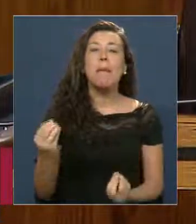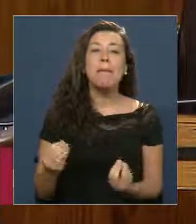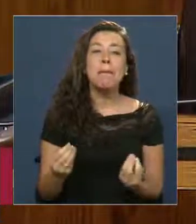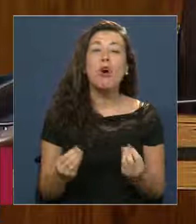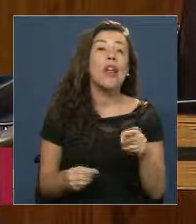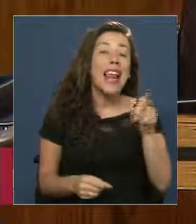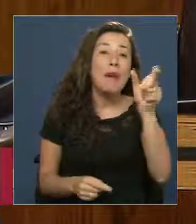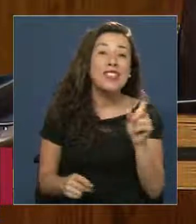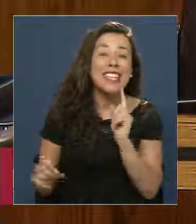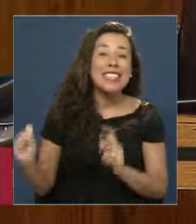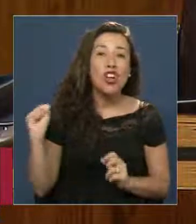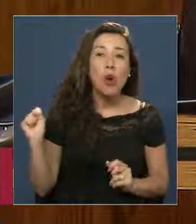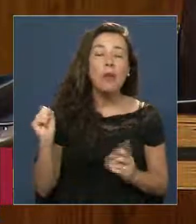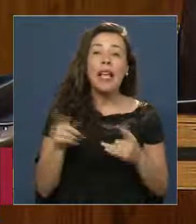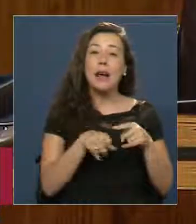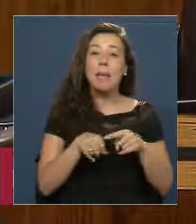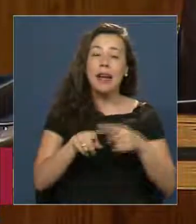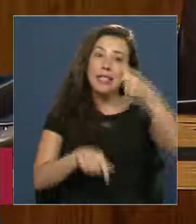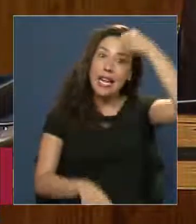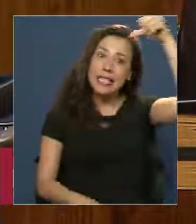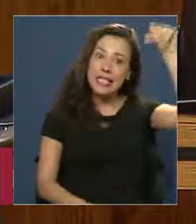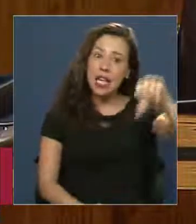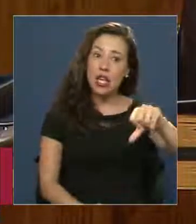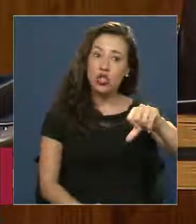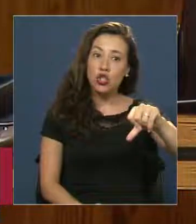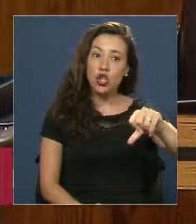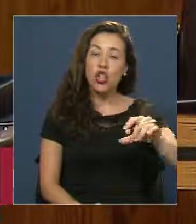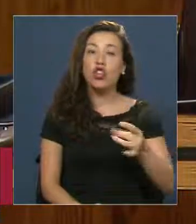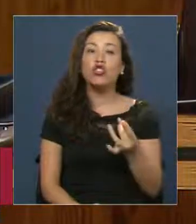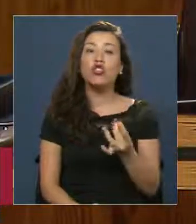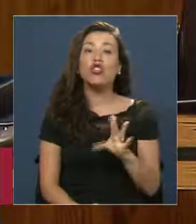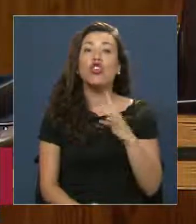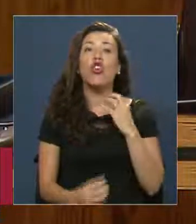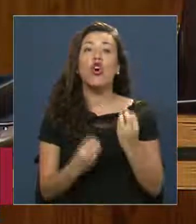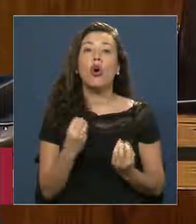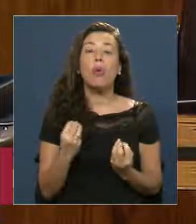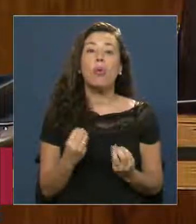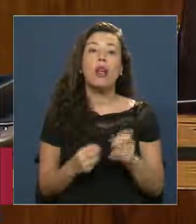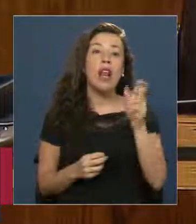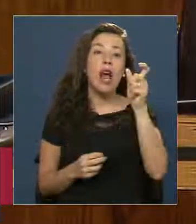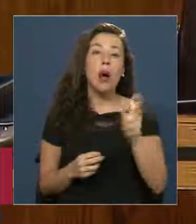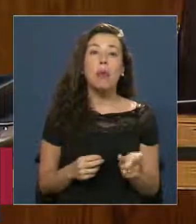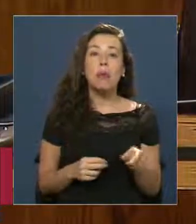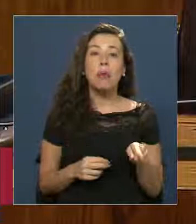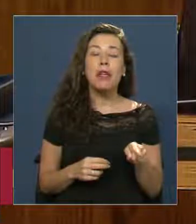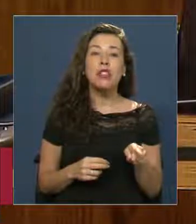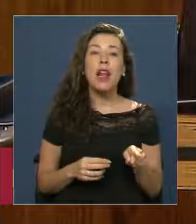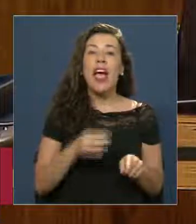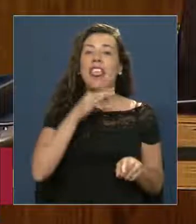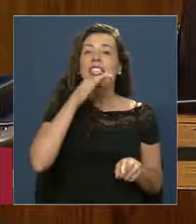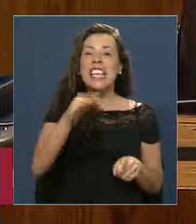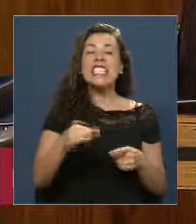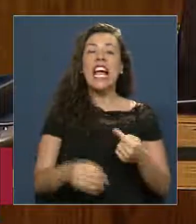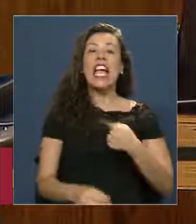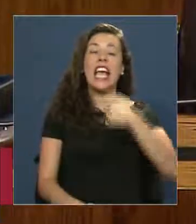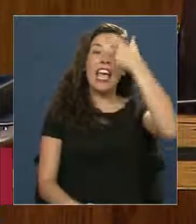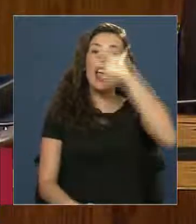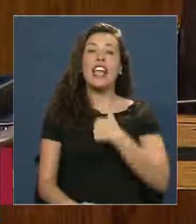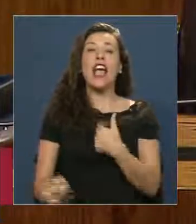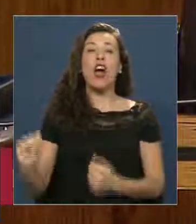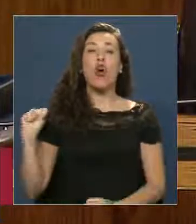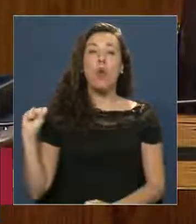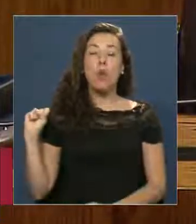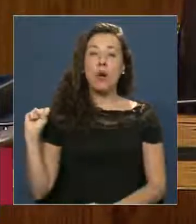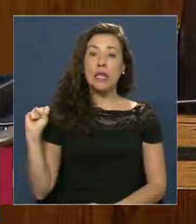tales. Eran perseguidos y sancionados solo por el hecho de señalarse o reconocerse como